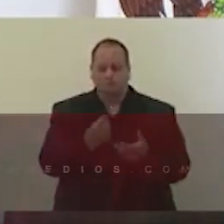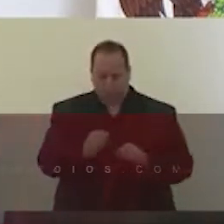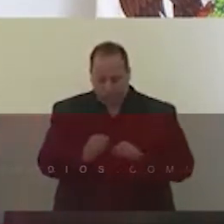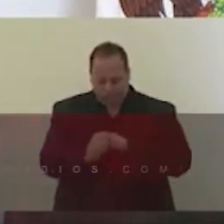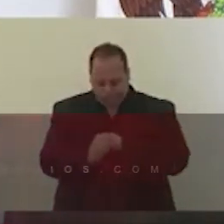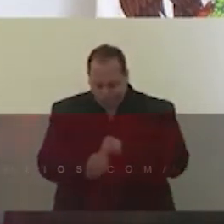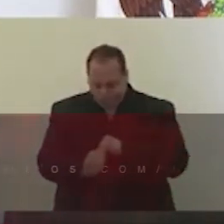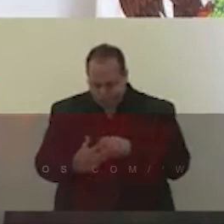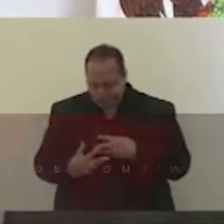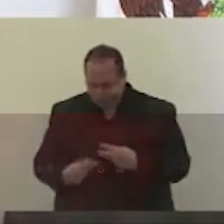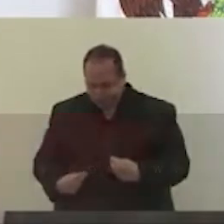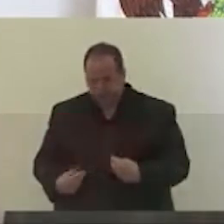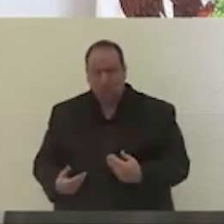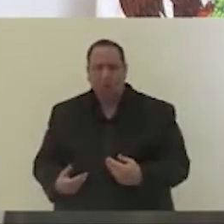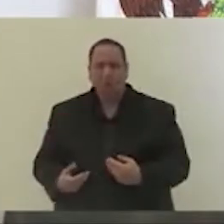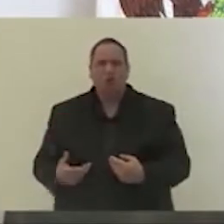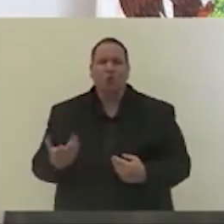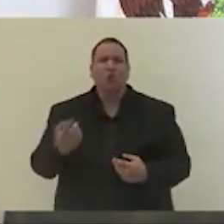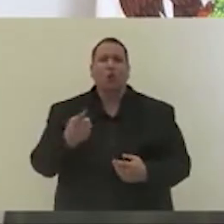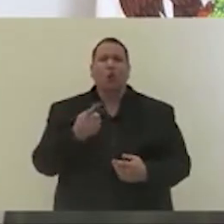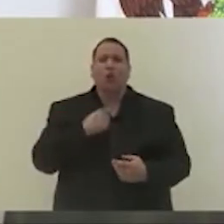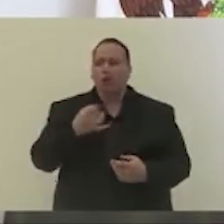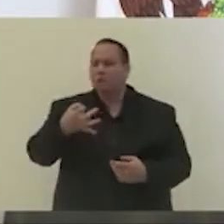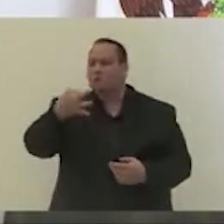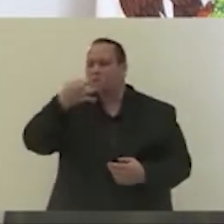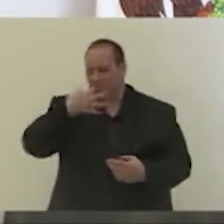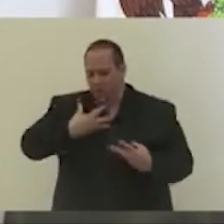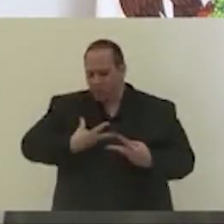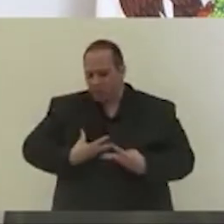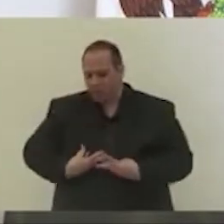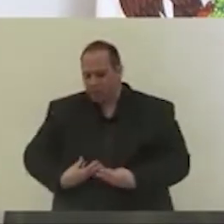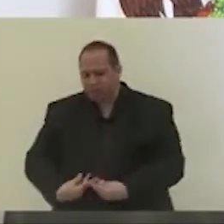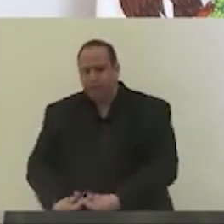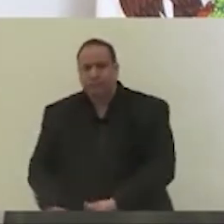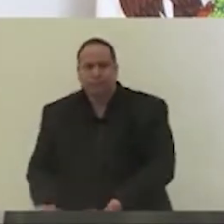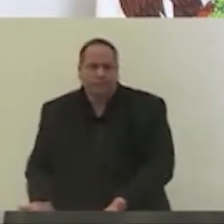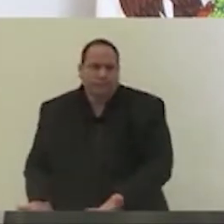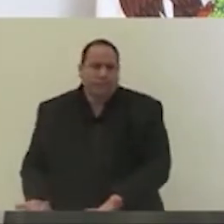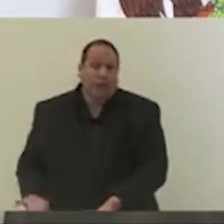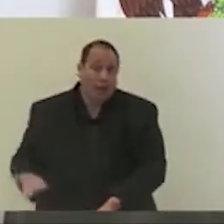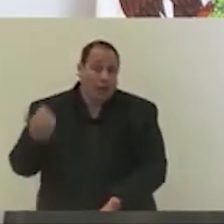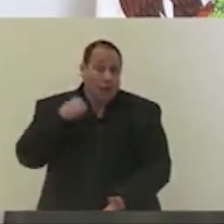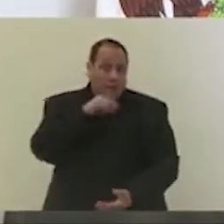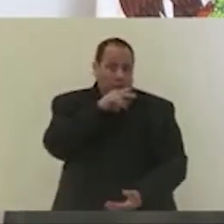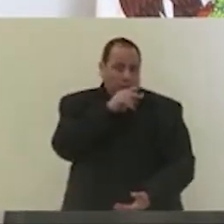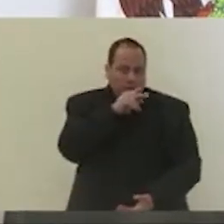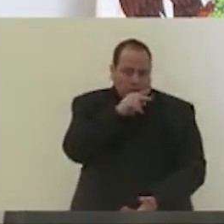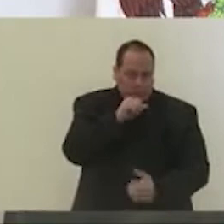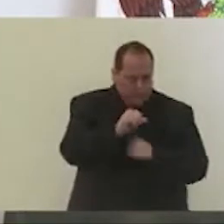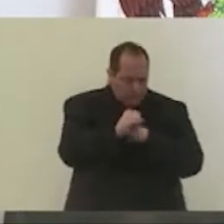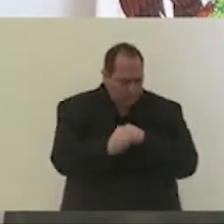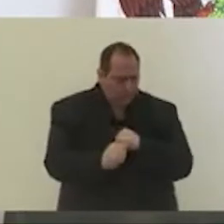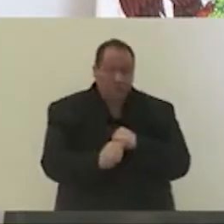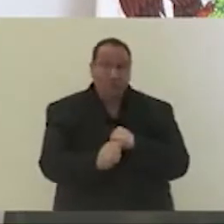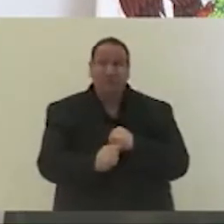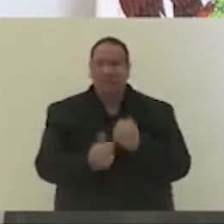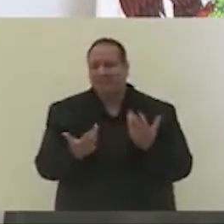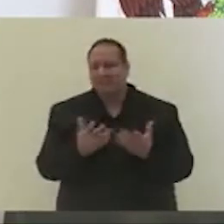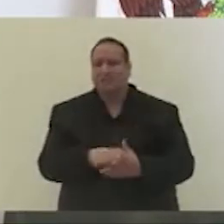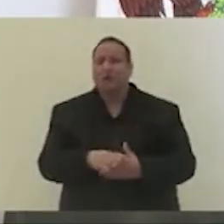a estar hospitalizadas o ser complementadas con algún procedimiento médico, porque esto nos preocupaba, como hablamos desde un principio, porque había